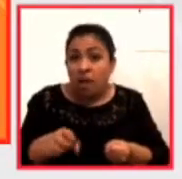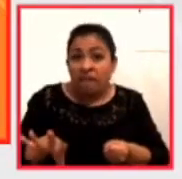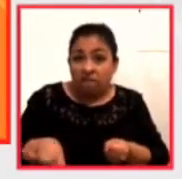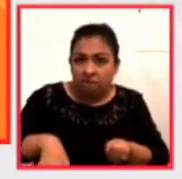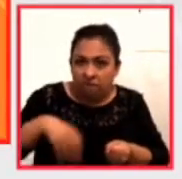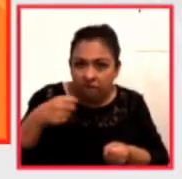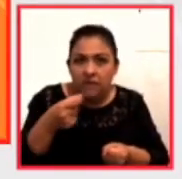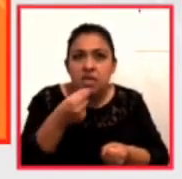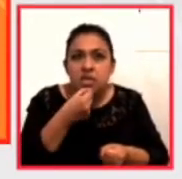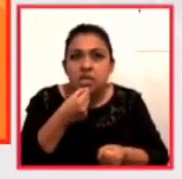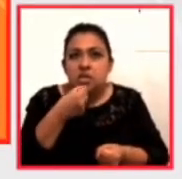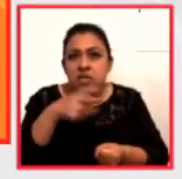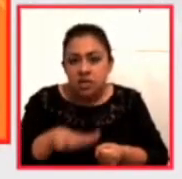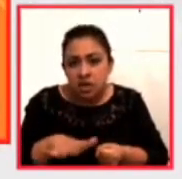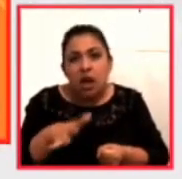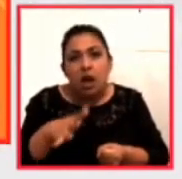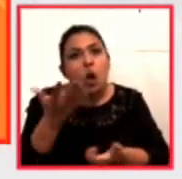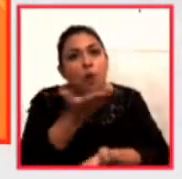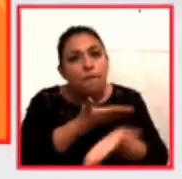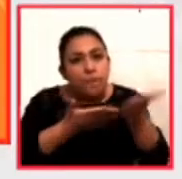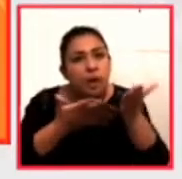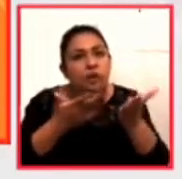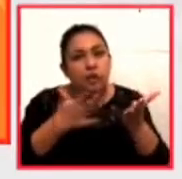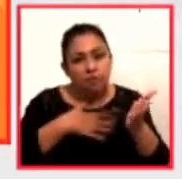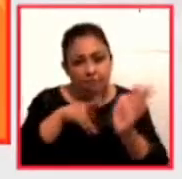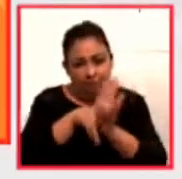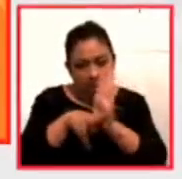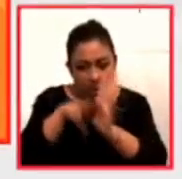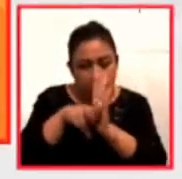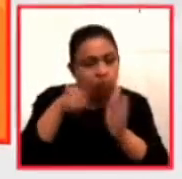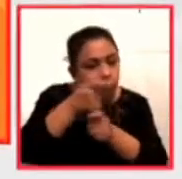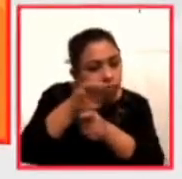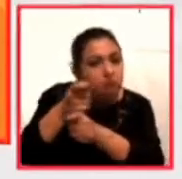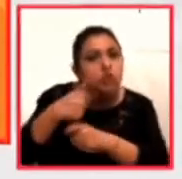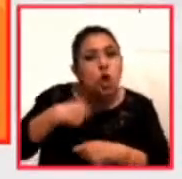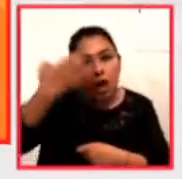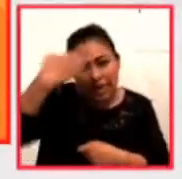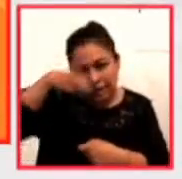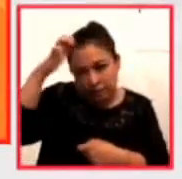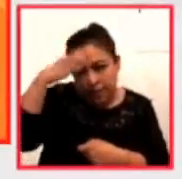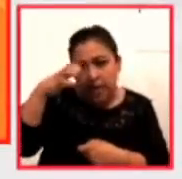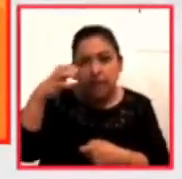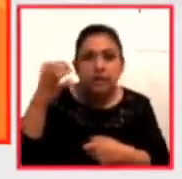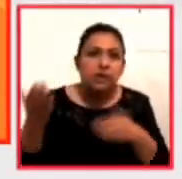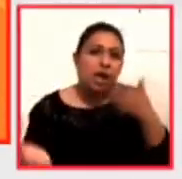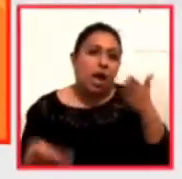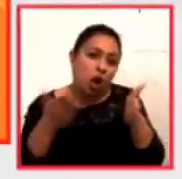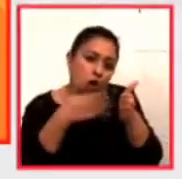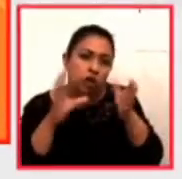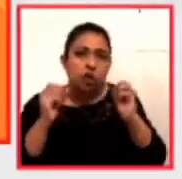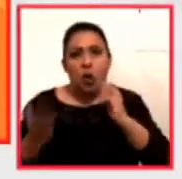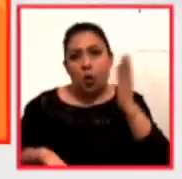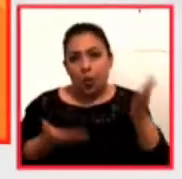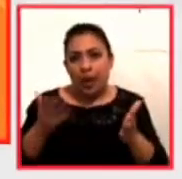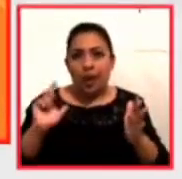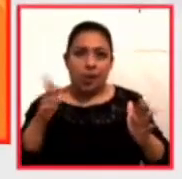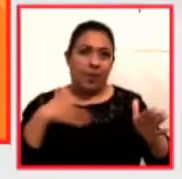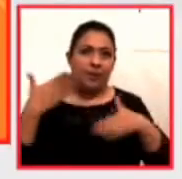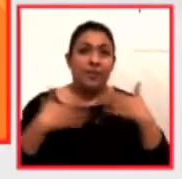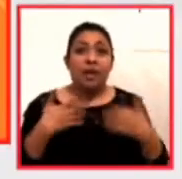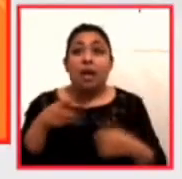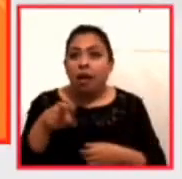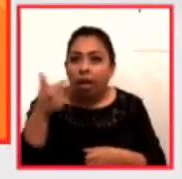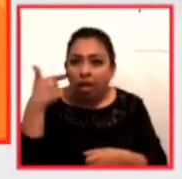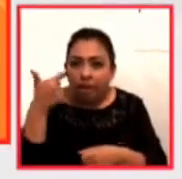a compartir a través de videos su experiencia como cocineros o como bailarines mientras se divierten. Los 10 mejores se transmitirán